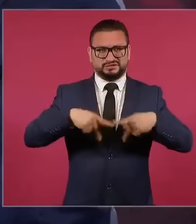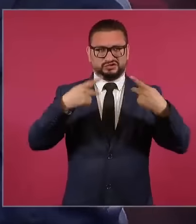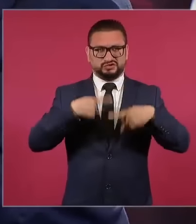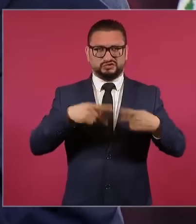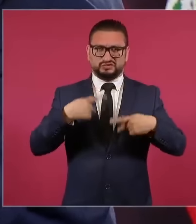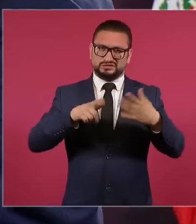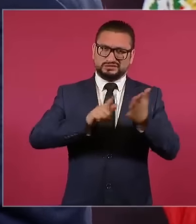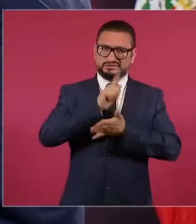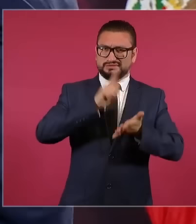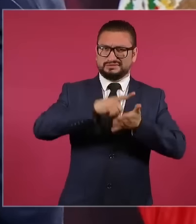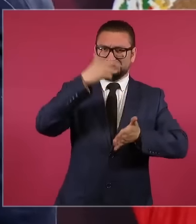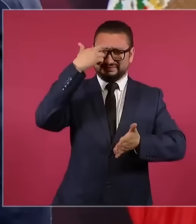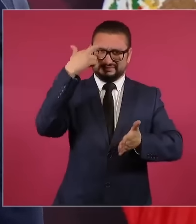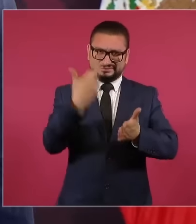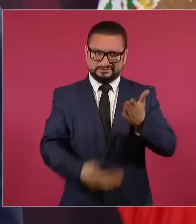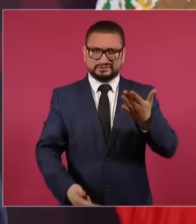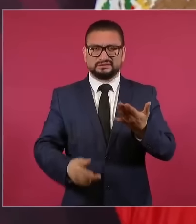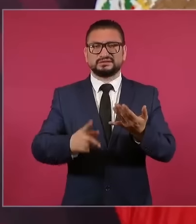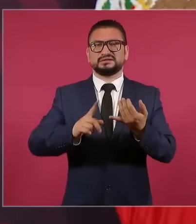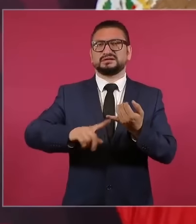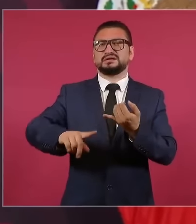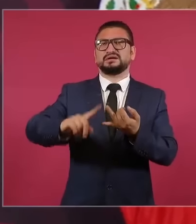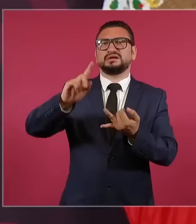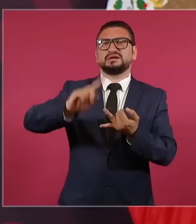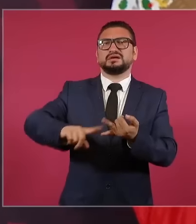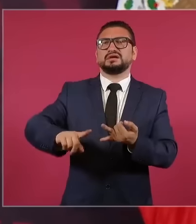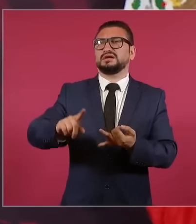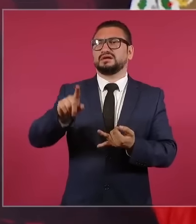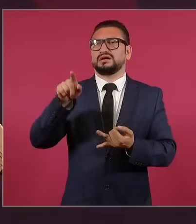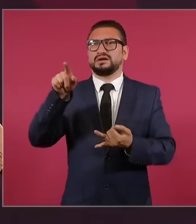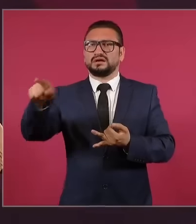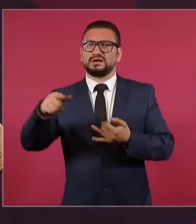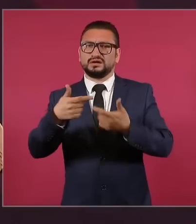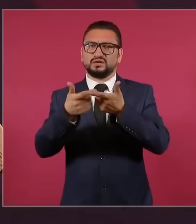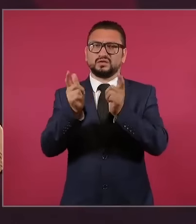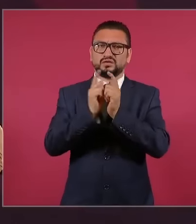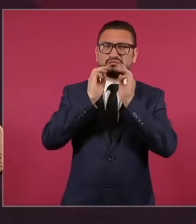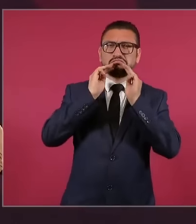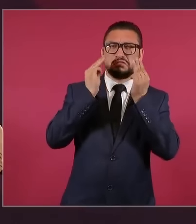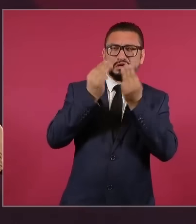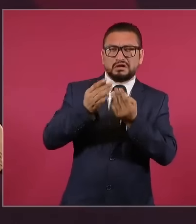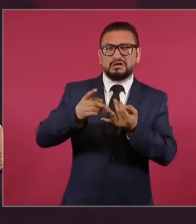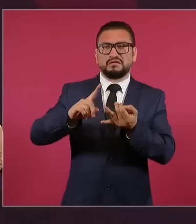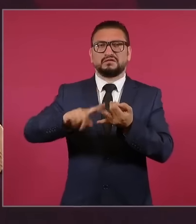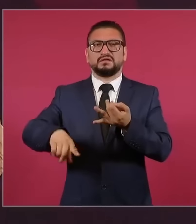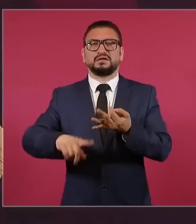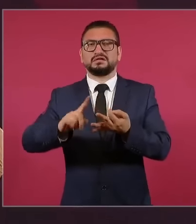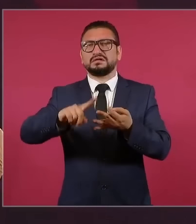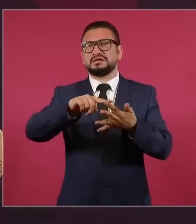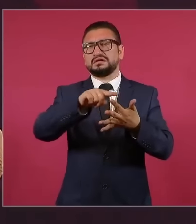delincuentes de El crimen organizado